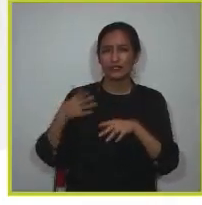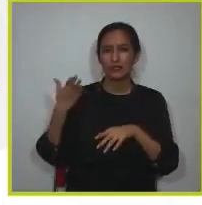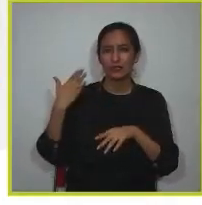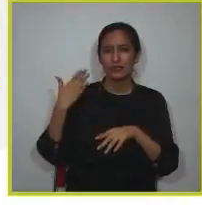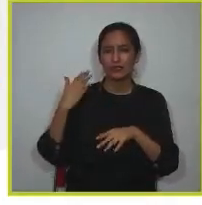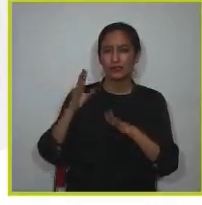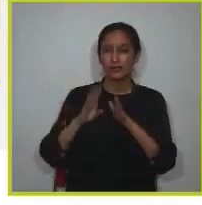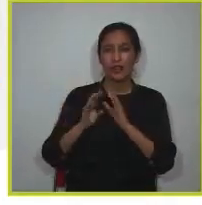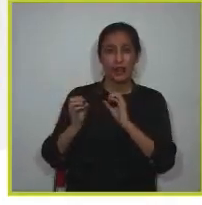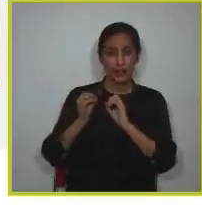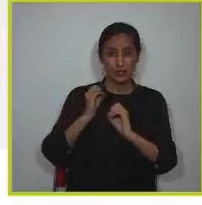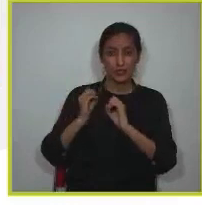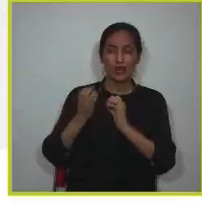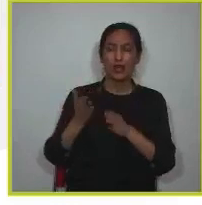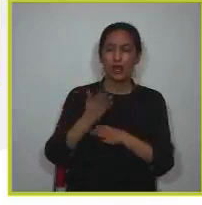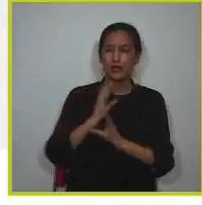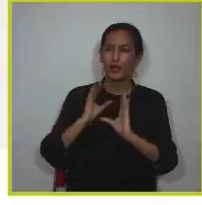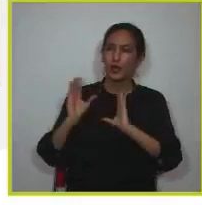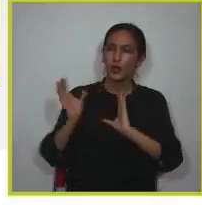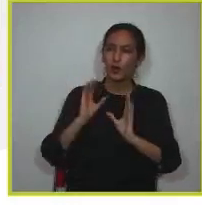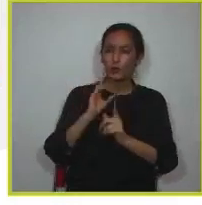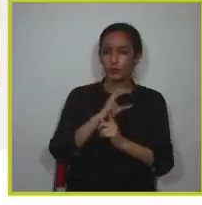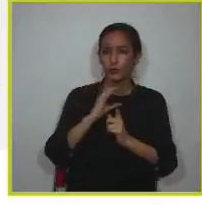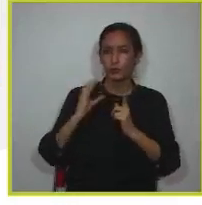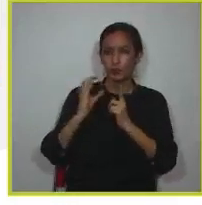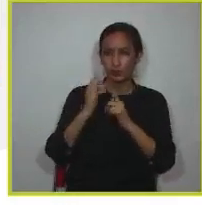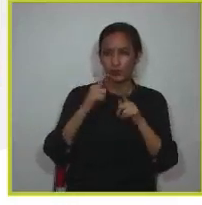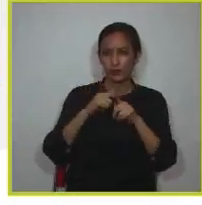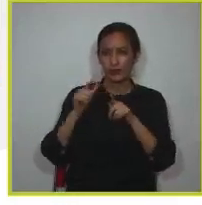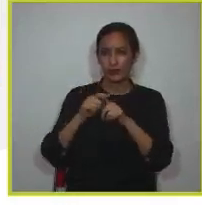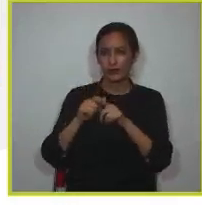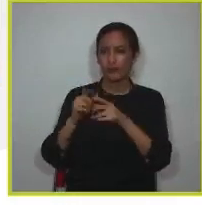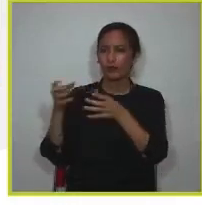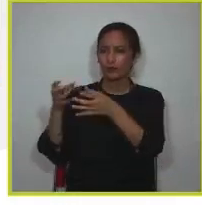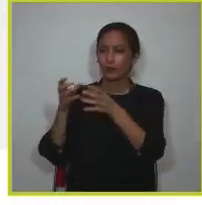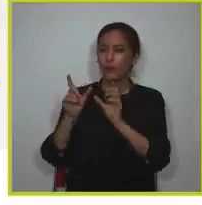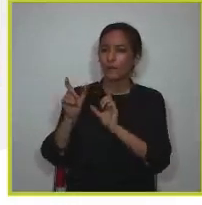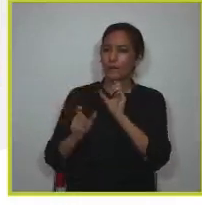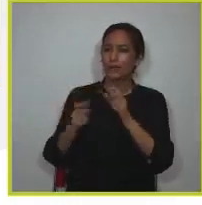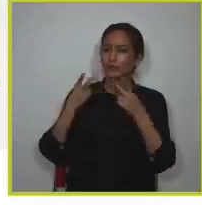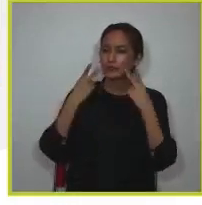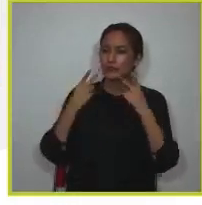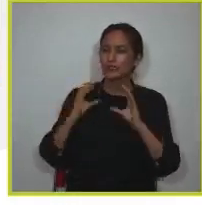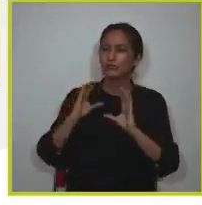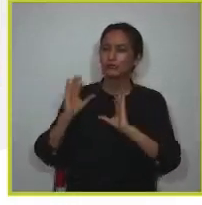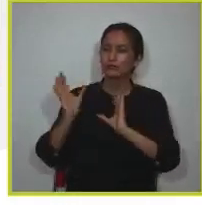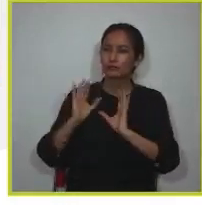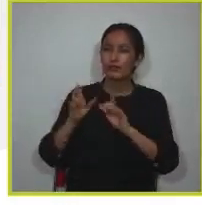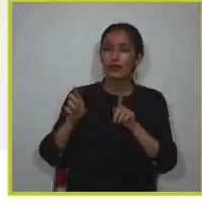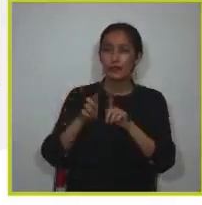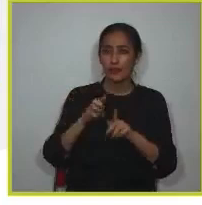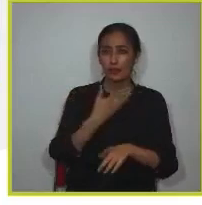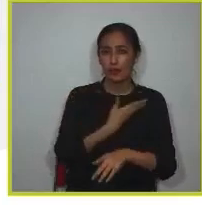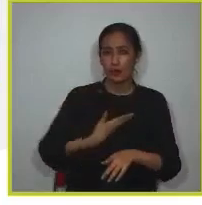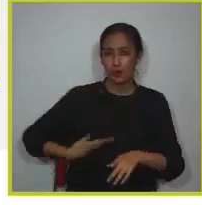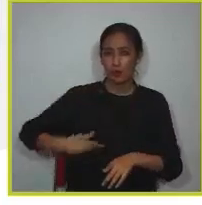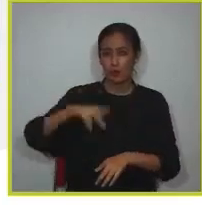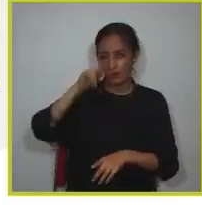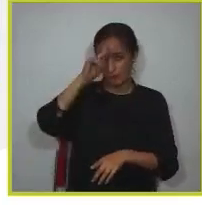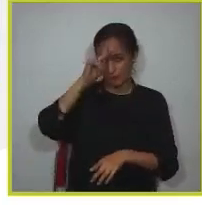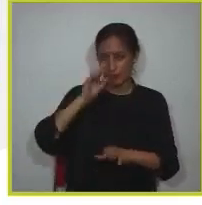gracias al diálogo intercultural entre los representantes de las organizaciones indígenas y el estado peruano